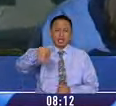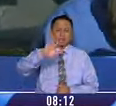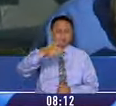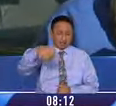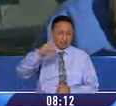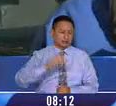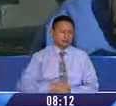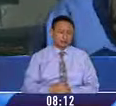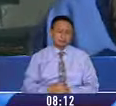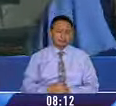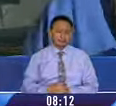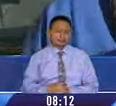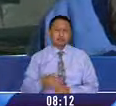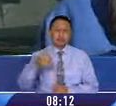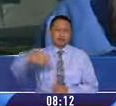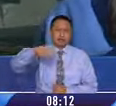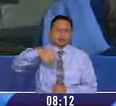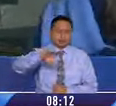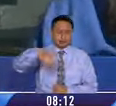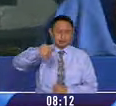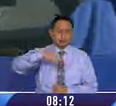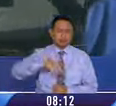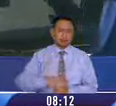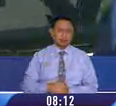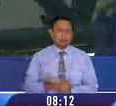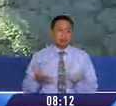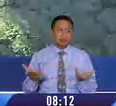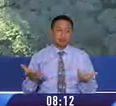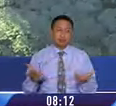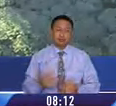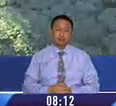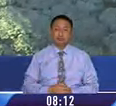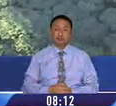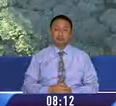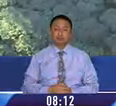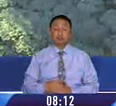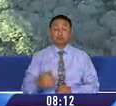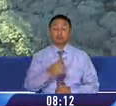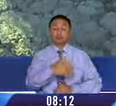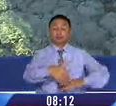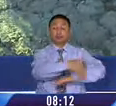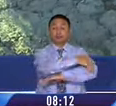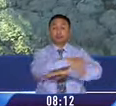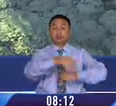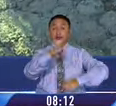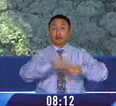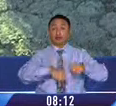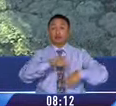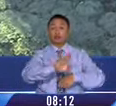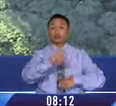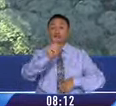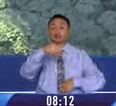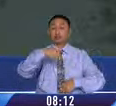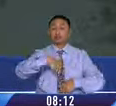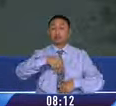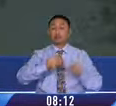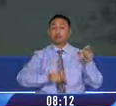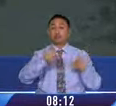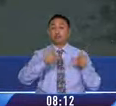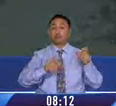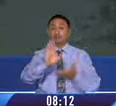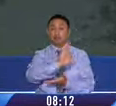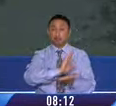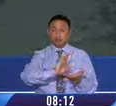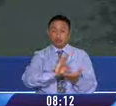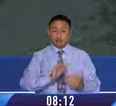más. Ya vienen, dice. Ya no vienen más. El mal estado de las vías se suma a las necesidades que tienen los moradores de este